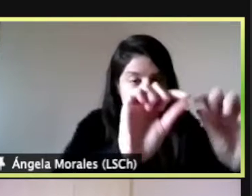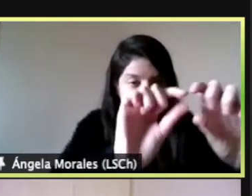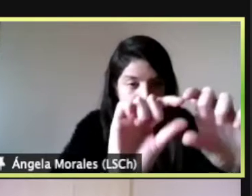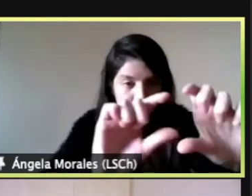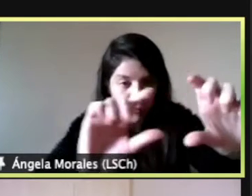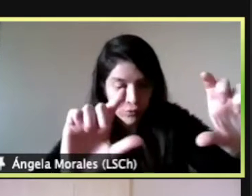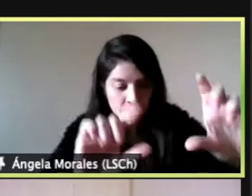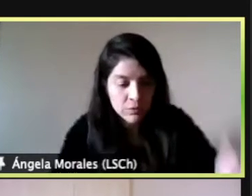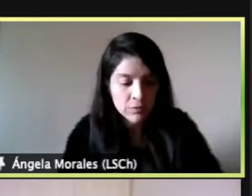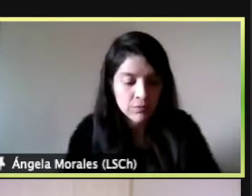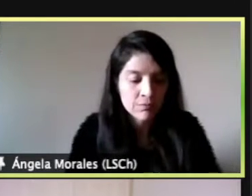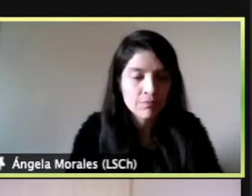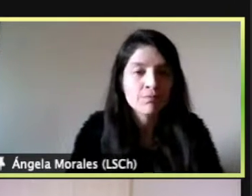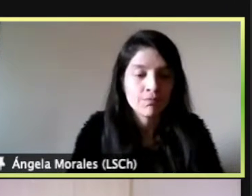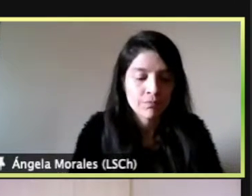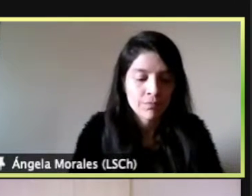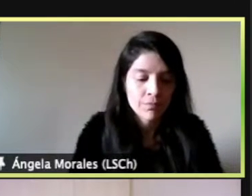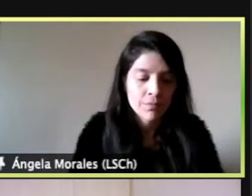Ya, le doy enter.